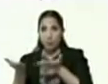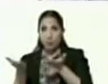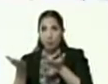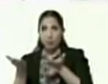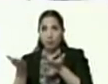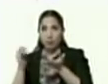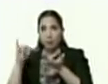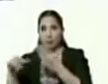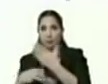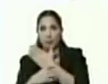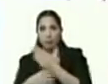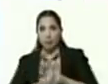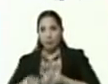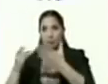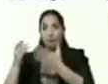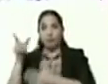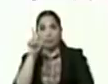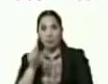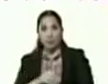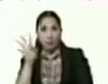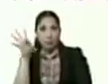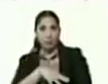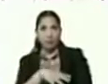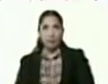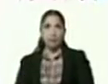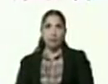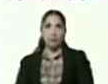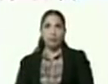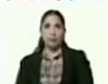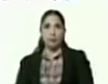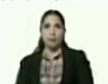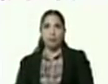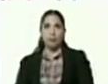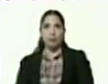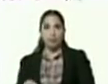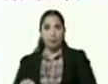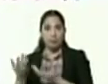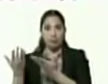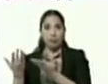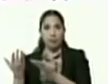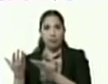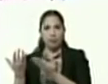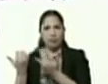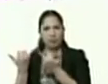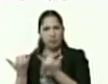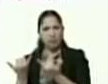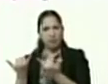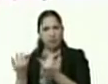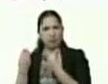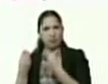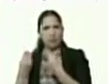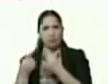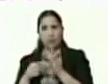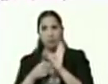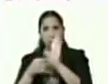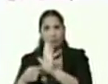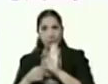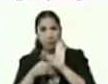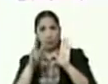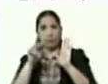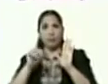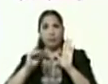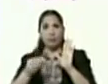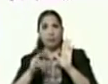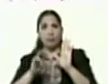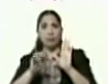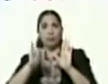Ezequiva a Guyana. Ahora estamos mostrando el testimonio de Alias Vaquita y antes mostramos